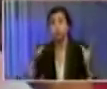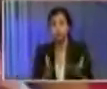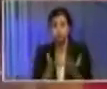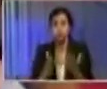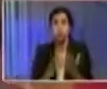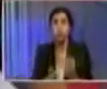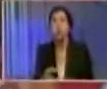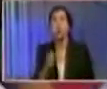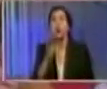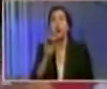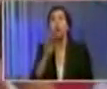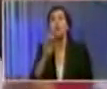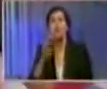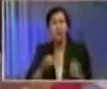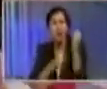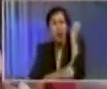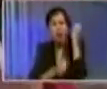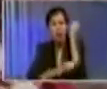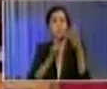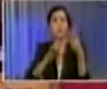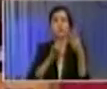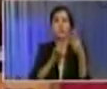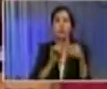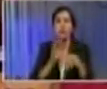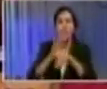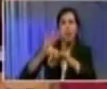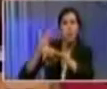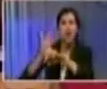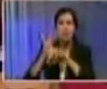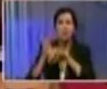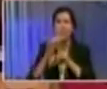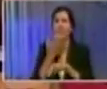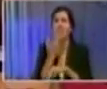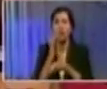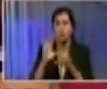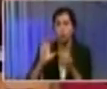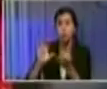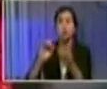de diamante, de coltán.